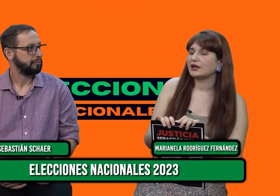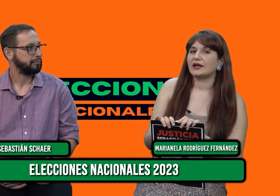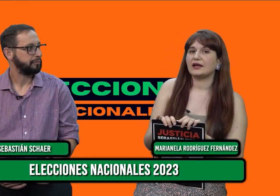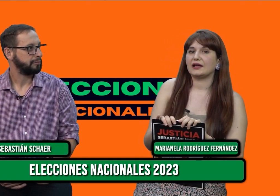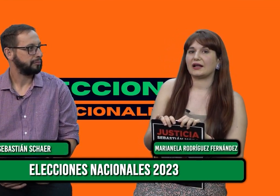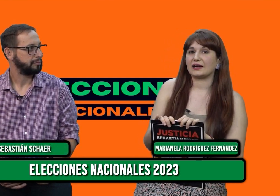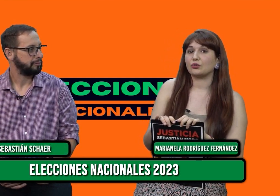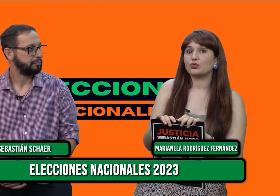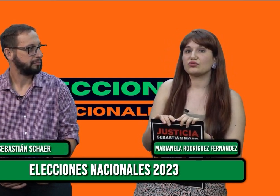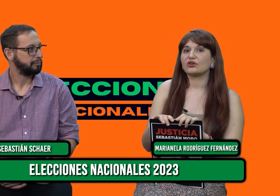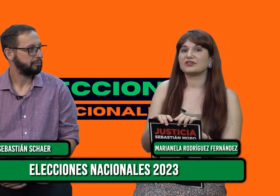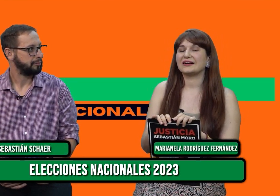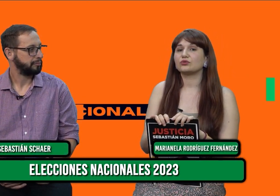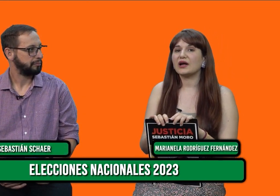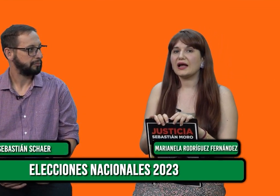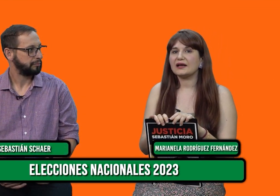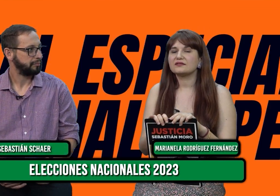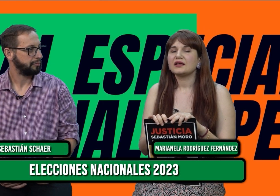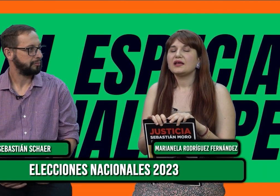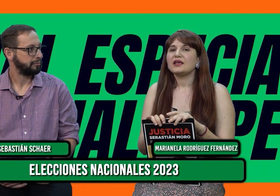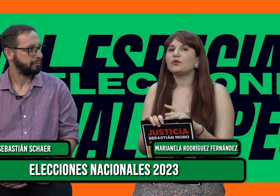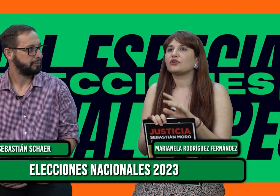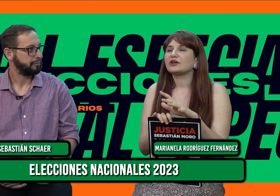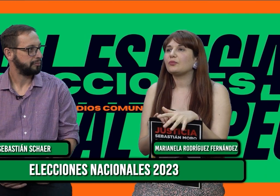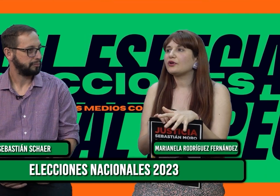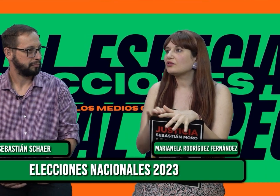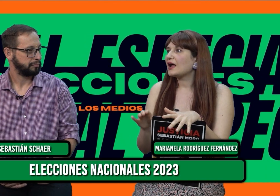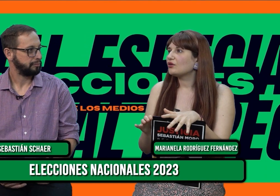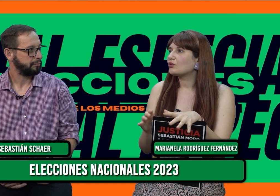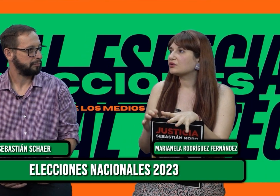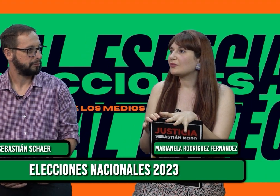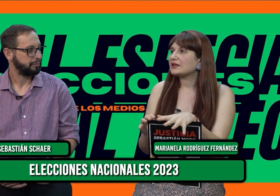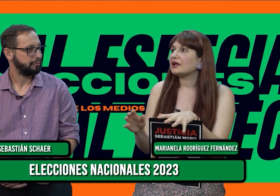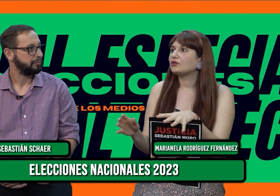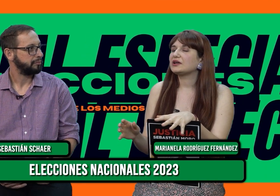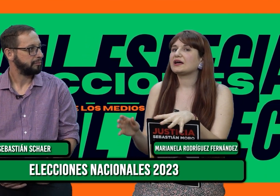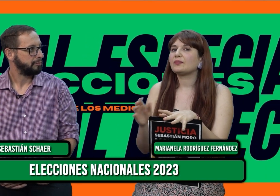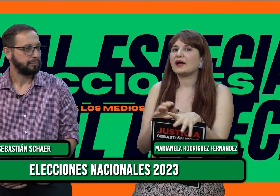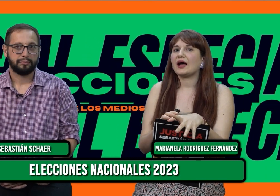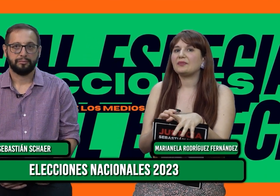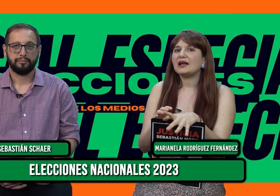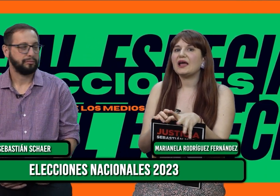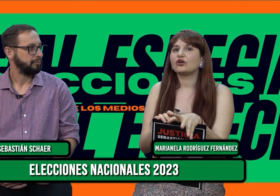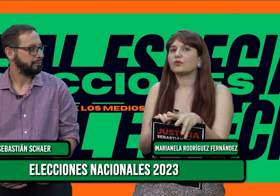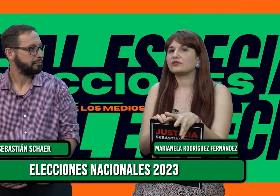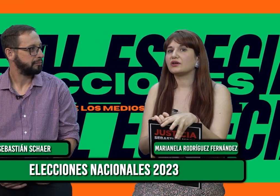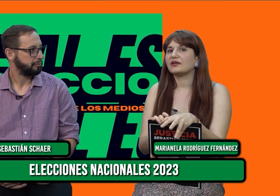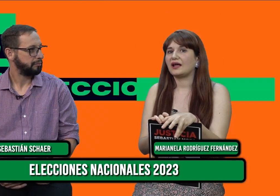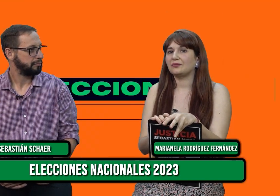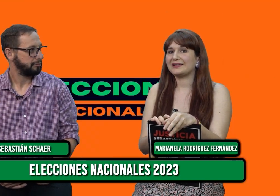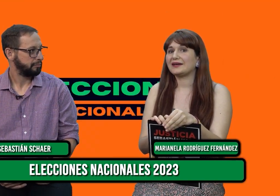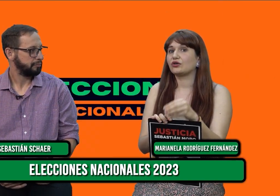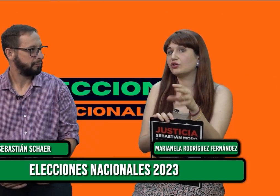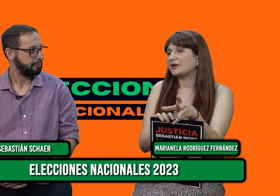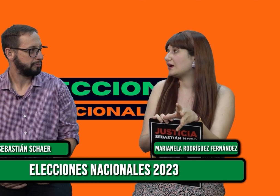nuestros recursos naturales. Y bueno, y por otro lado, justamente ahí lo increpa a Milei con cuestiones